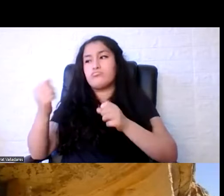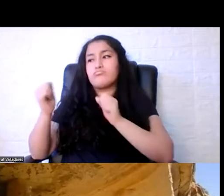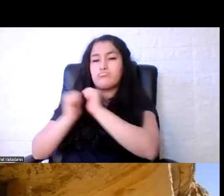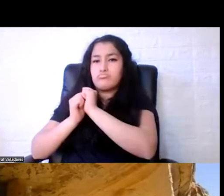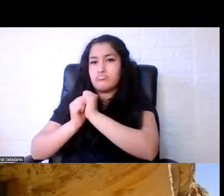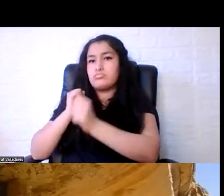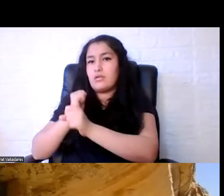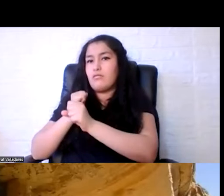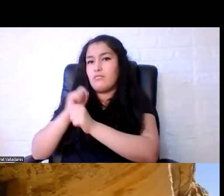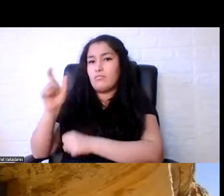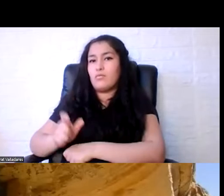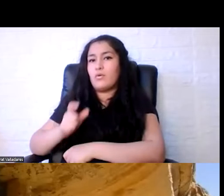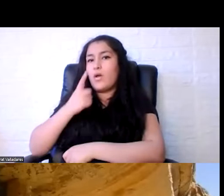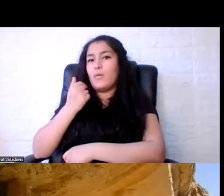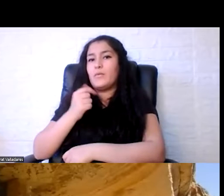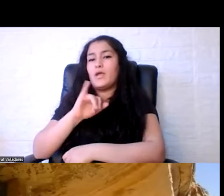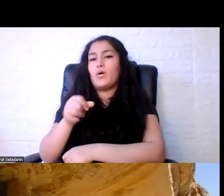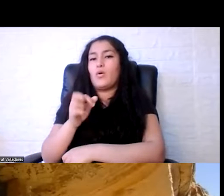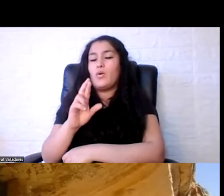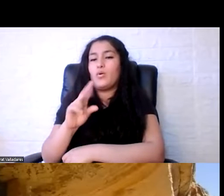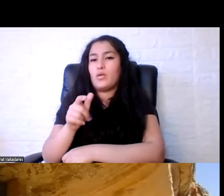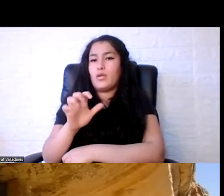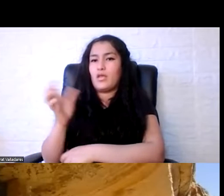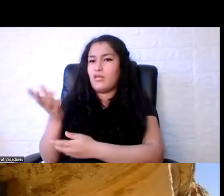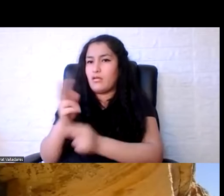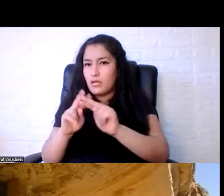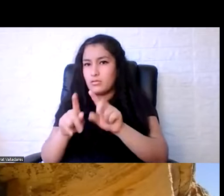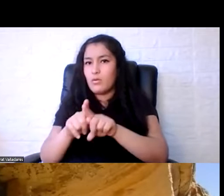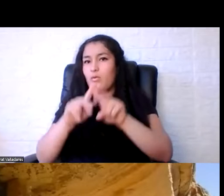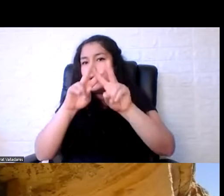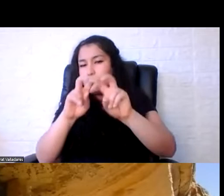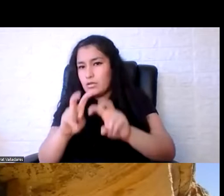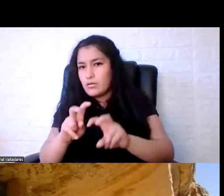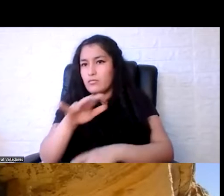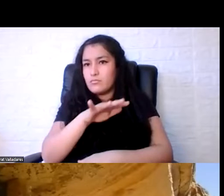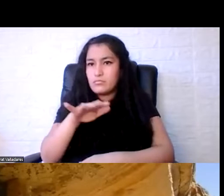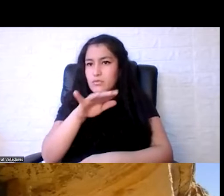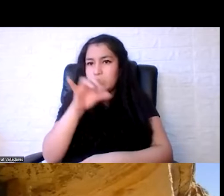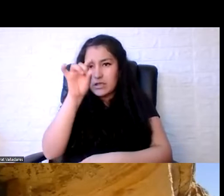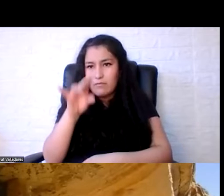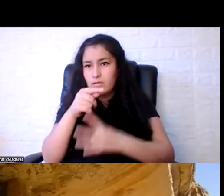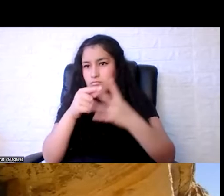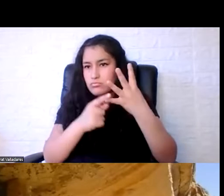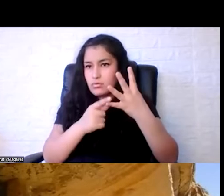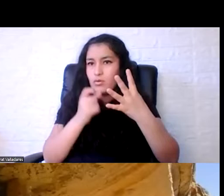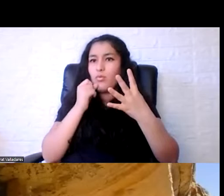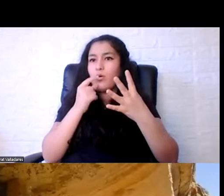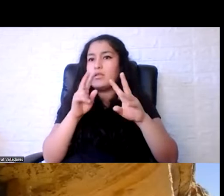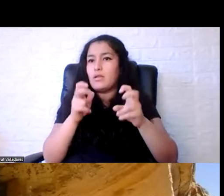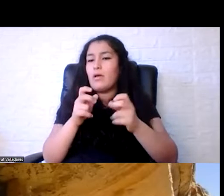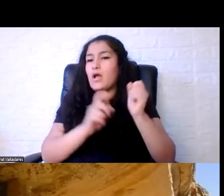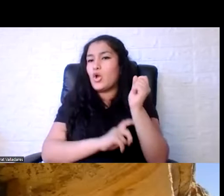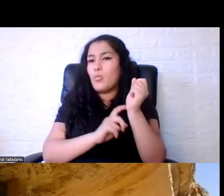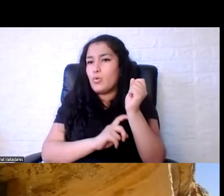Jorge González. Allí medimos muchos factores del comportamiento organizacional, que son de las áreas de las